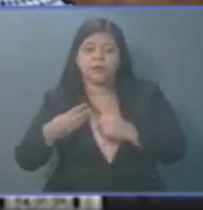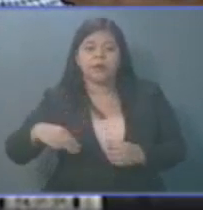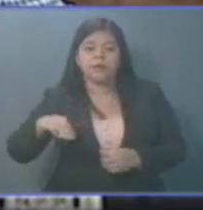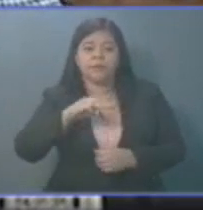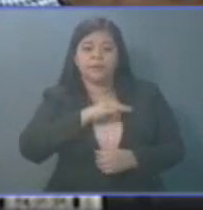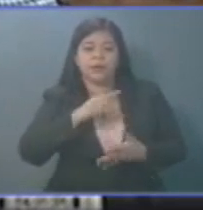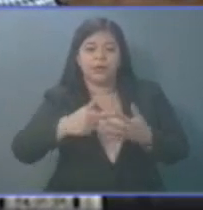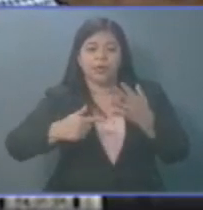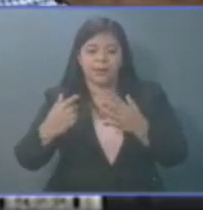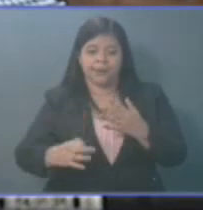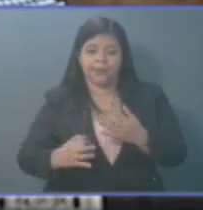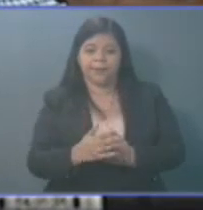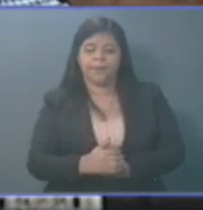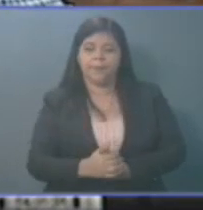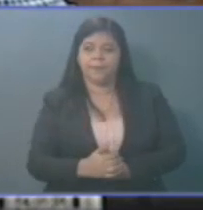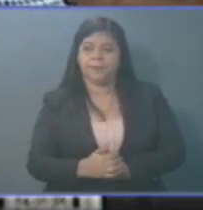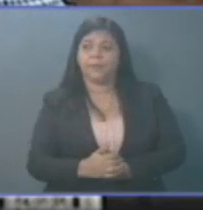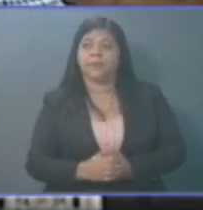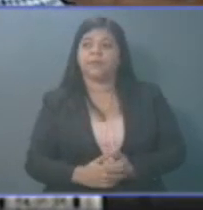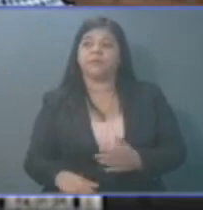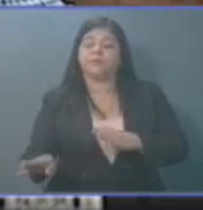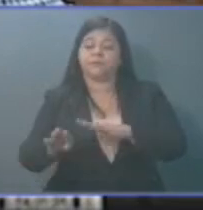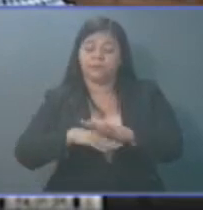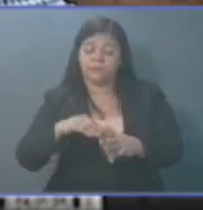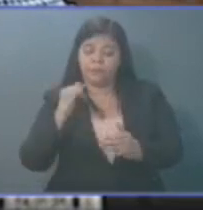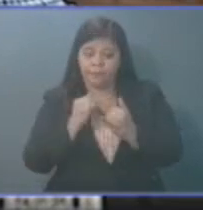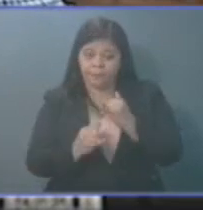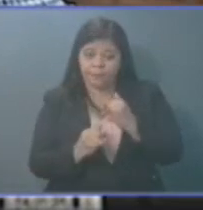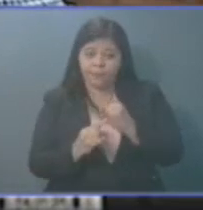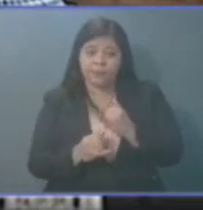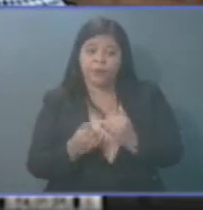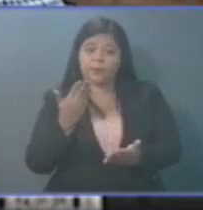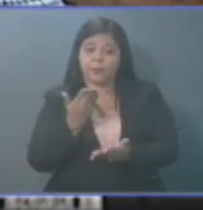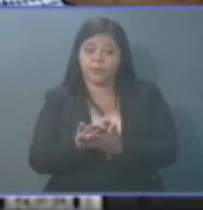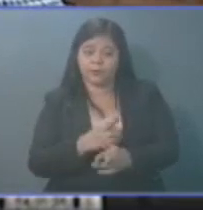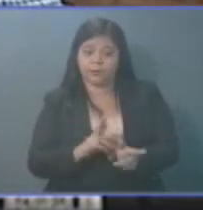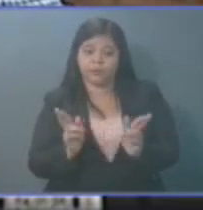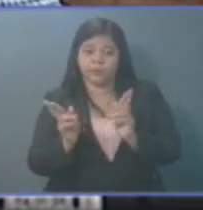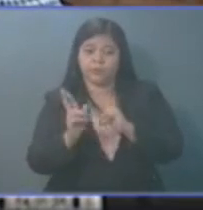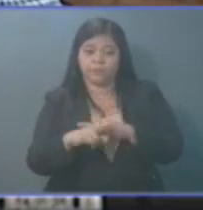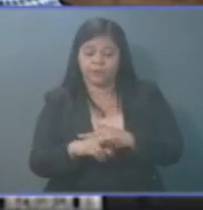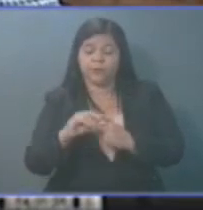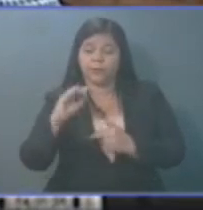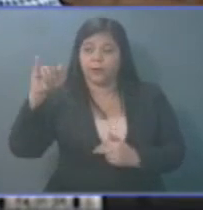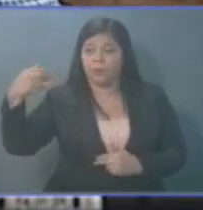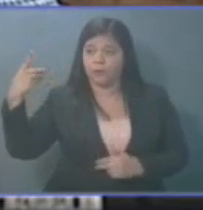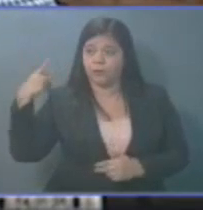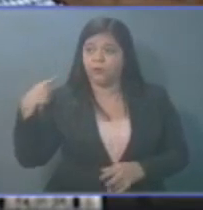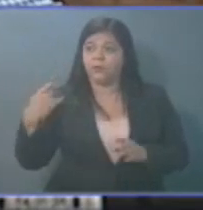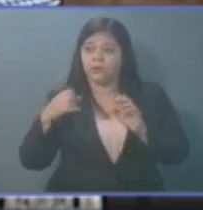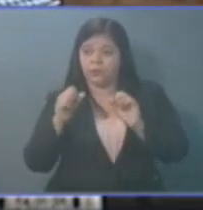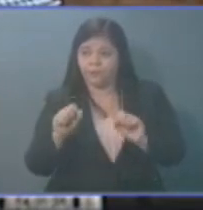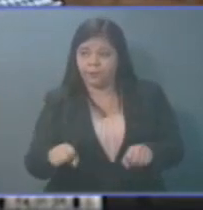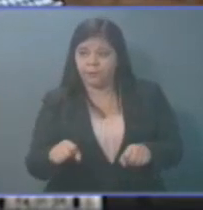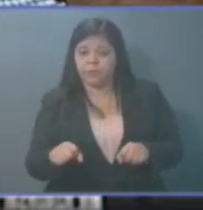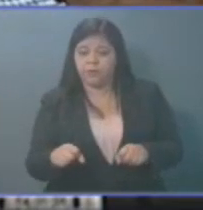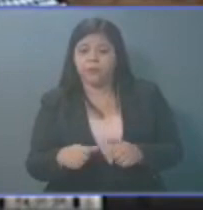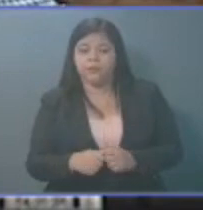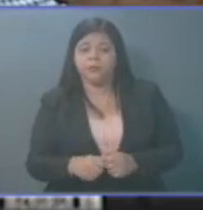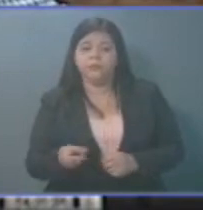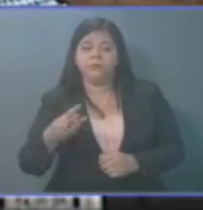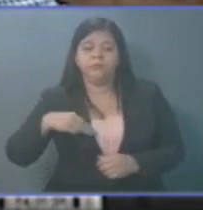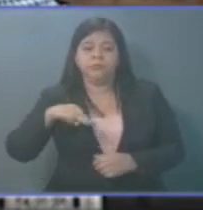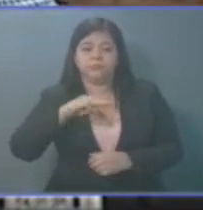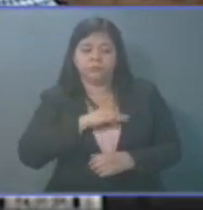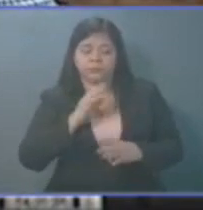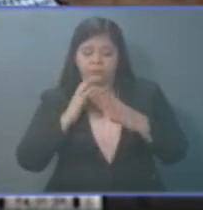de Ley. Finalmente, se proponen reformas que permitan a la Junta Directiva, a través del